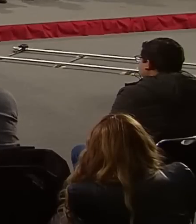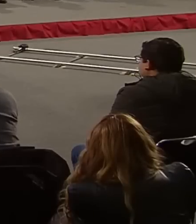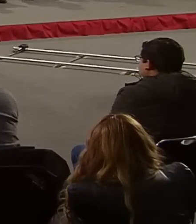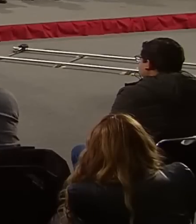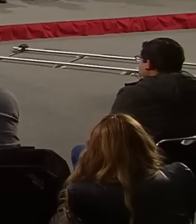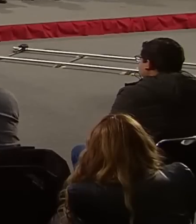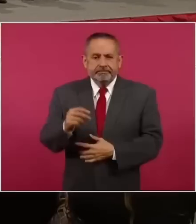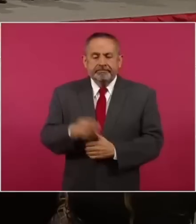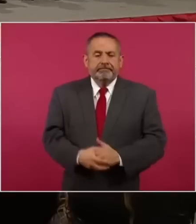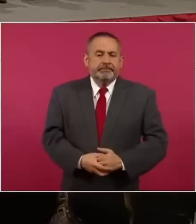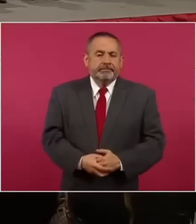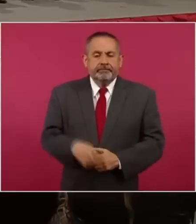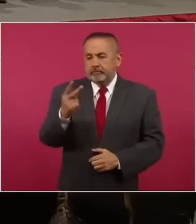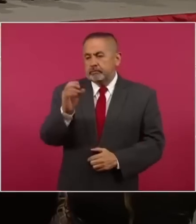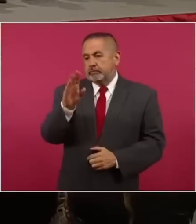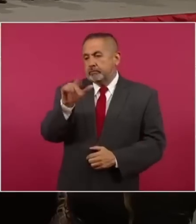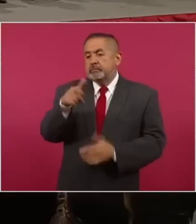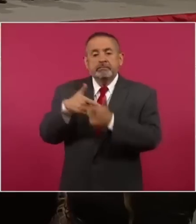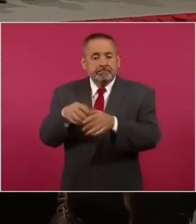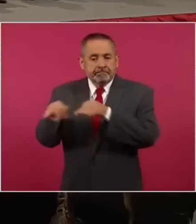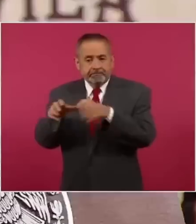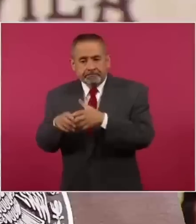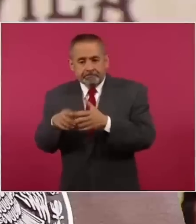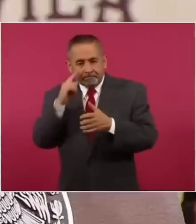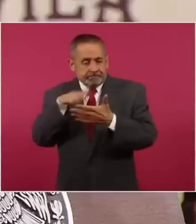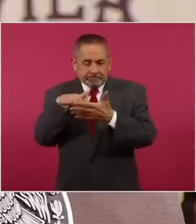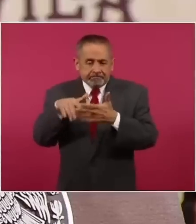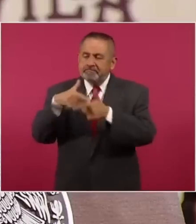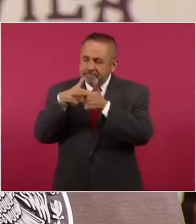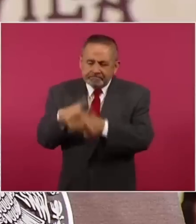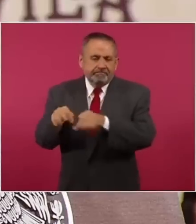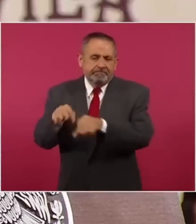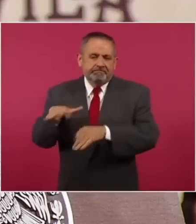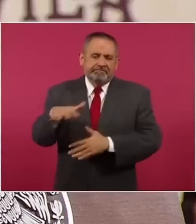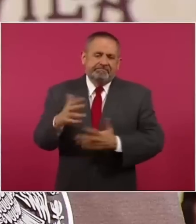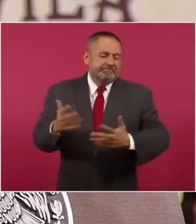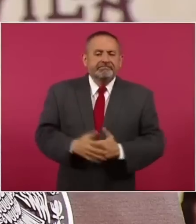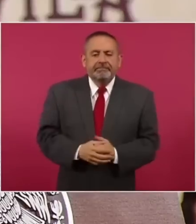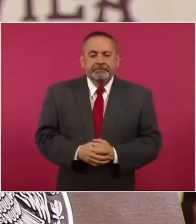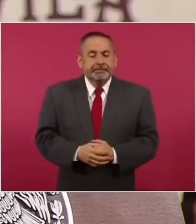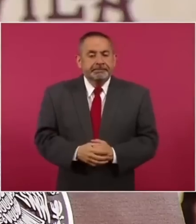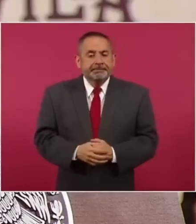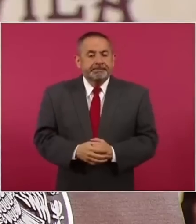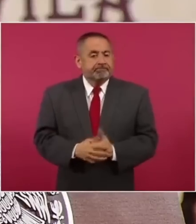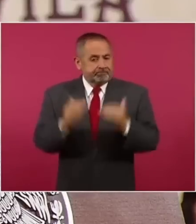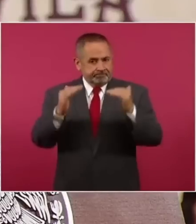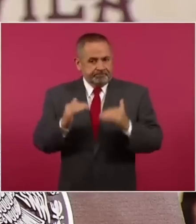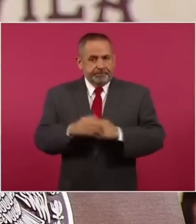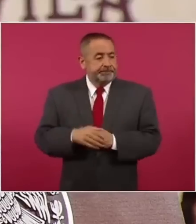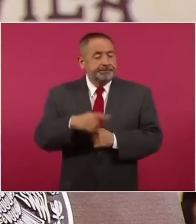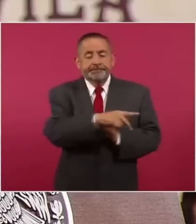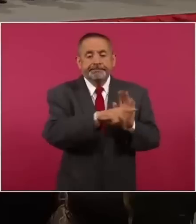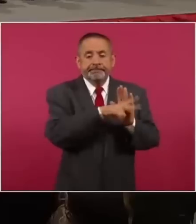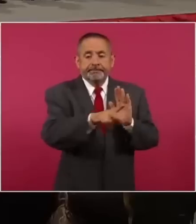Boca, seguimos trabajando, no importa cuando vean o lean eso. Vamos con la siguiente. Miente el